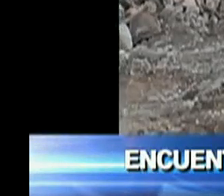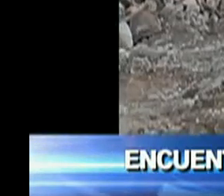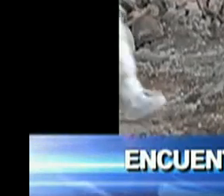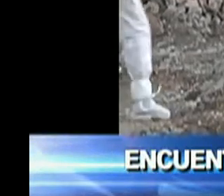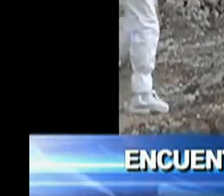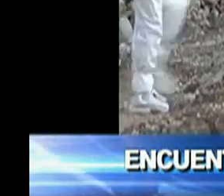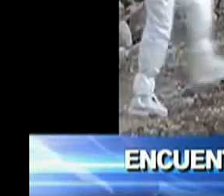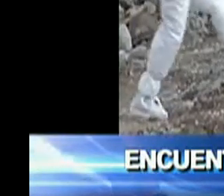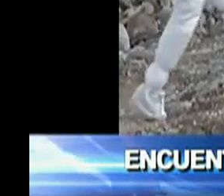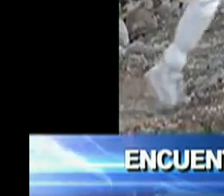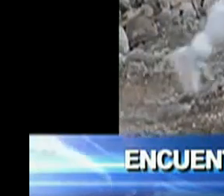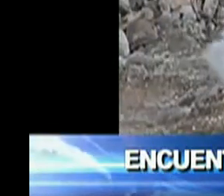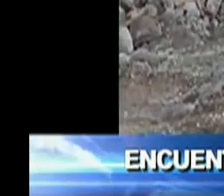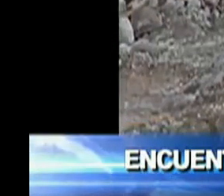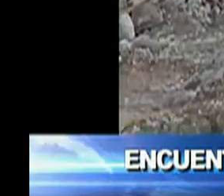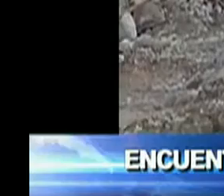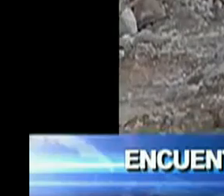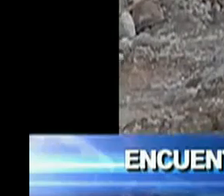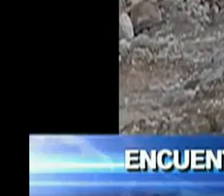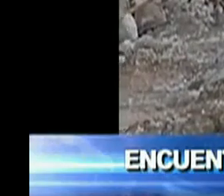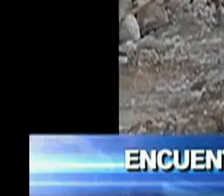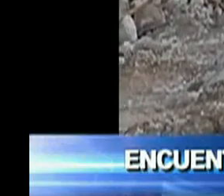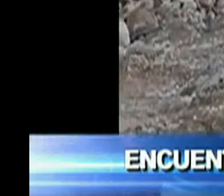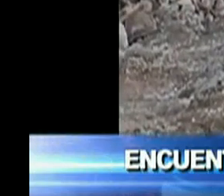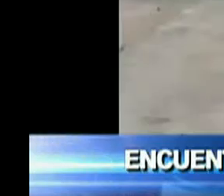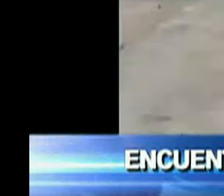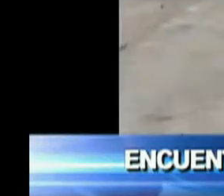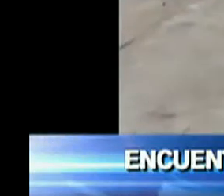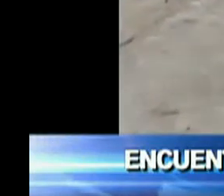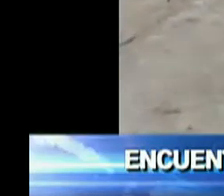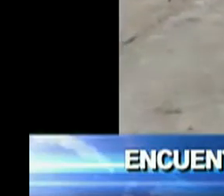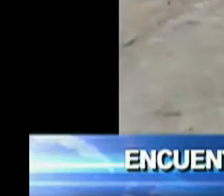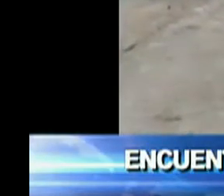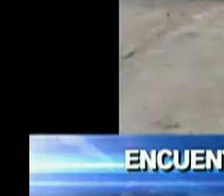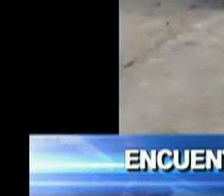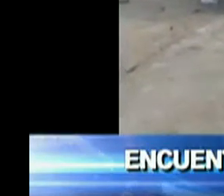después del terremoto ocurrido el 16 de abril mientras se removían los escombros.